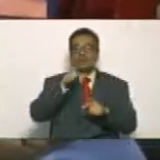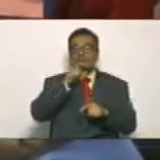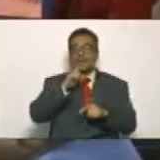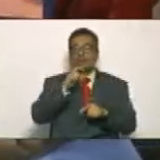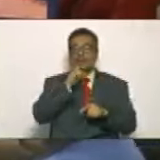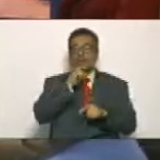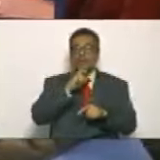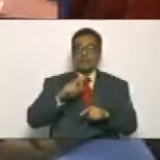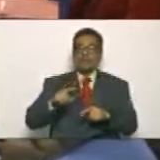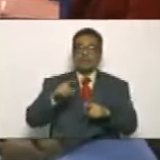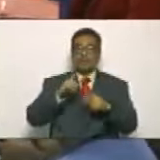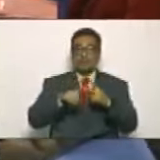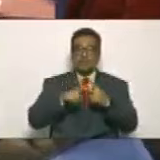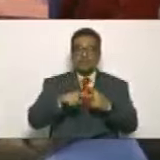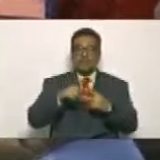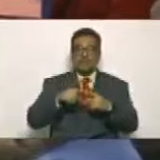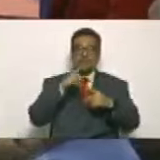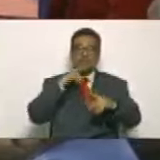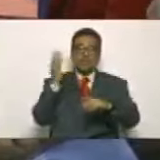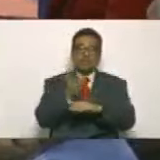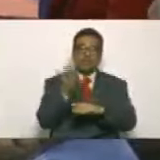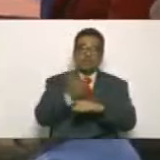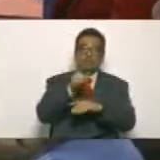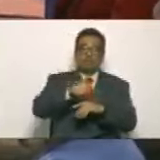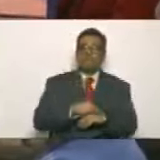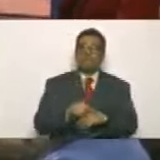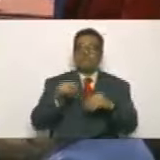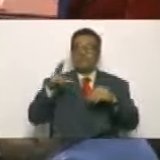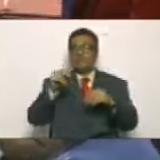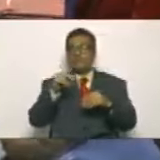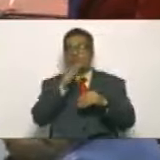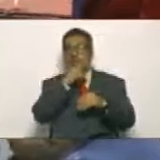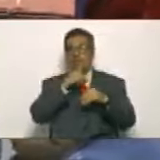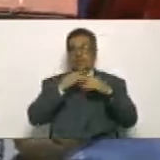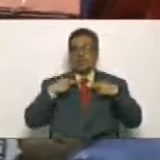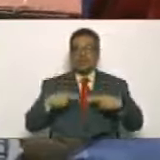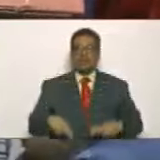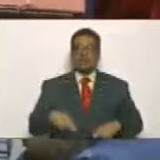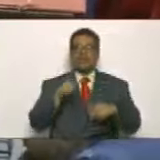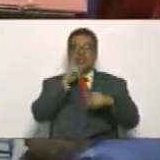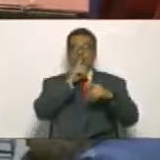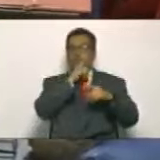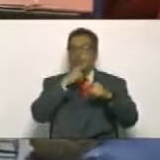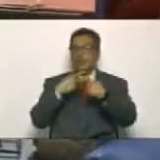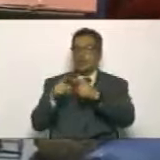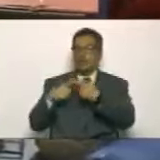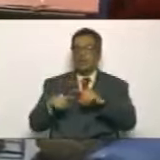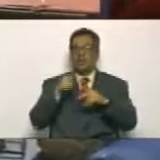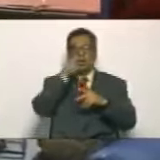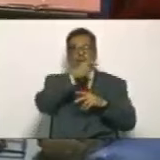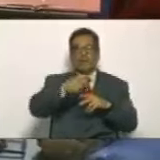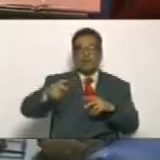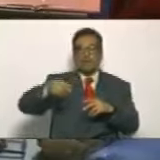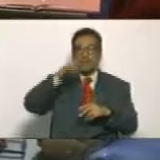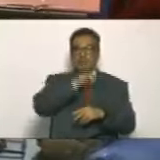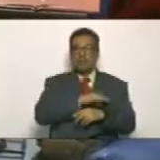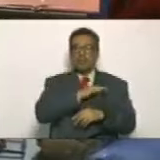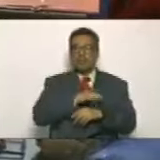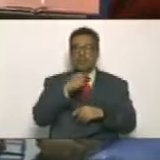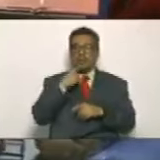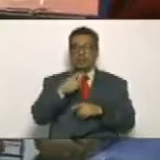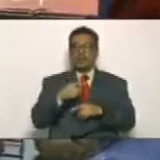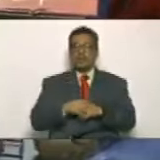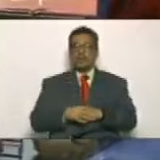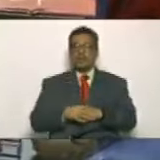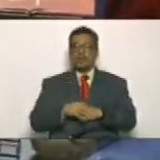es voraz, es despiadado, es inhumano. Llámese como se llame este modelo de sociedad, pero yo